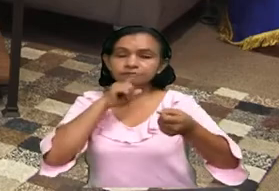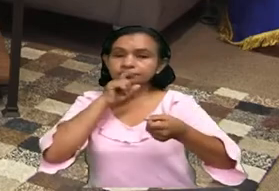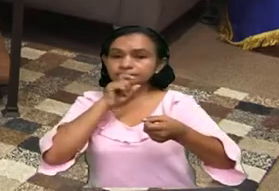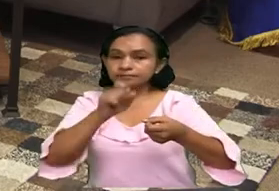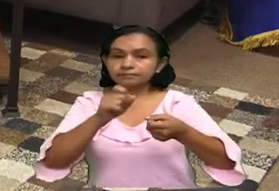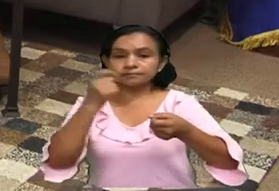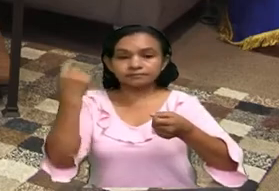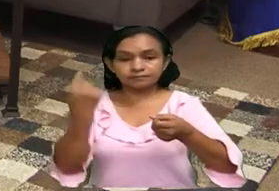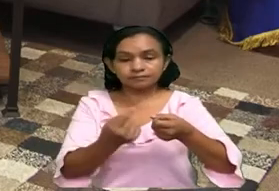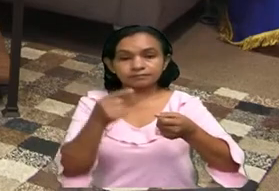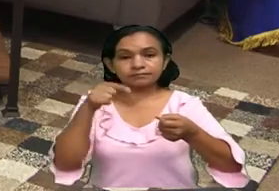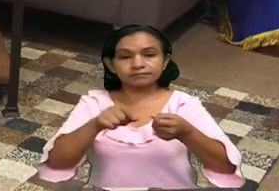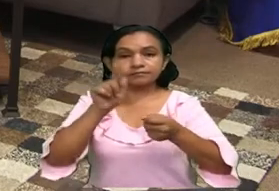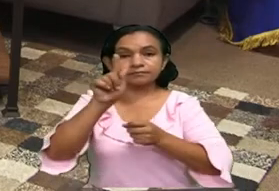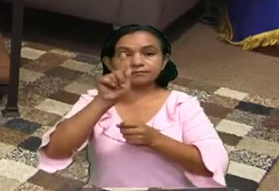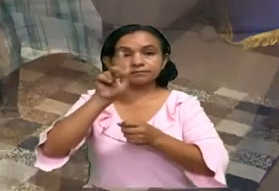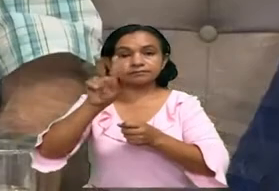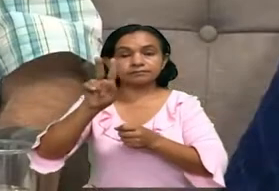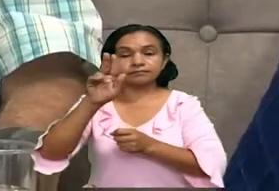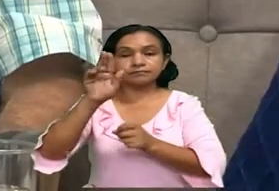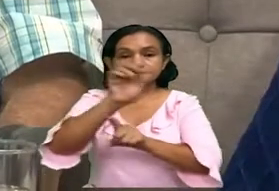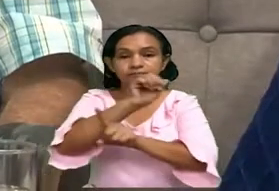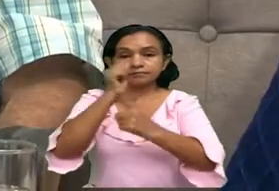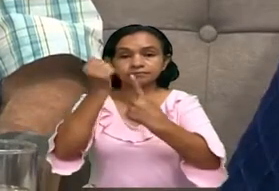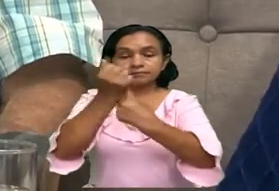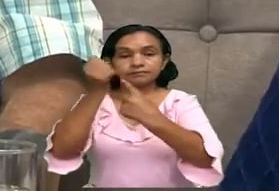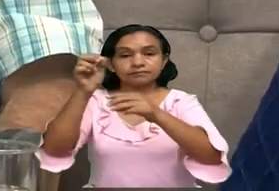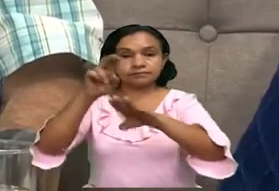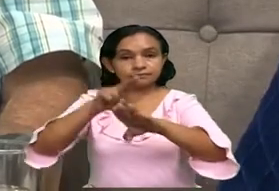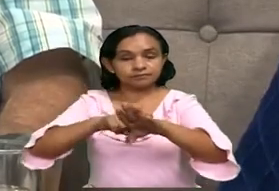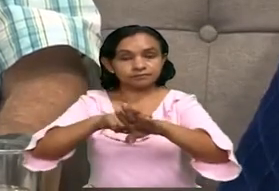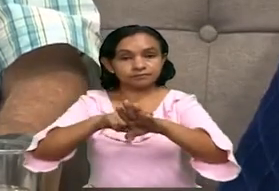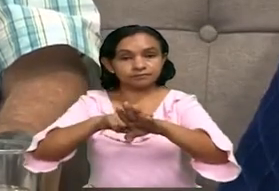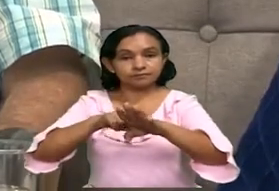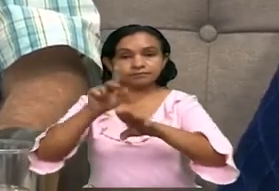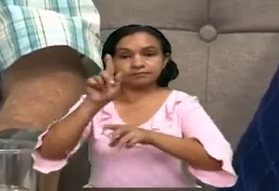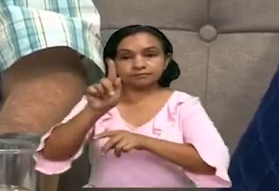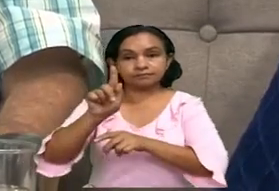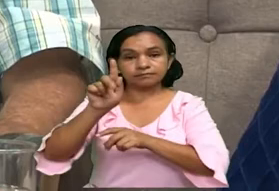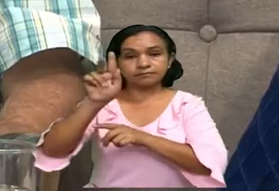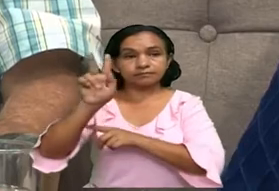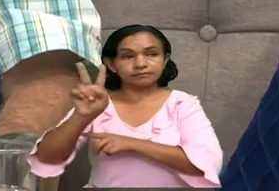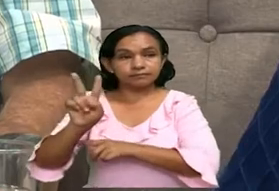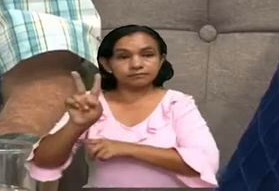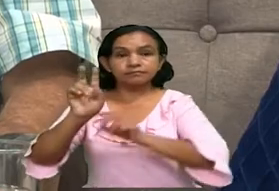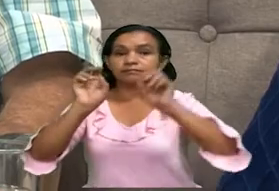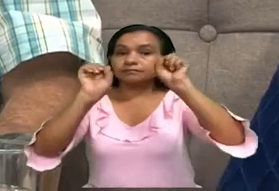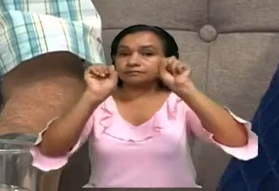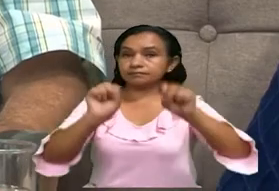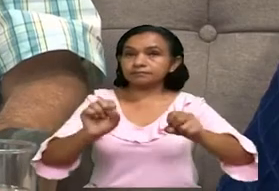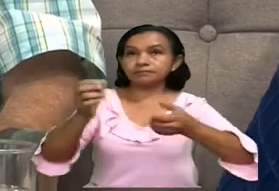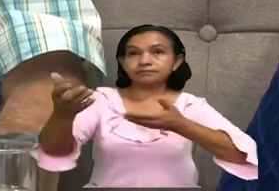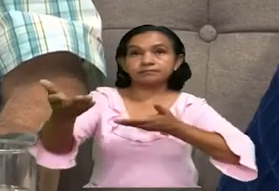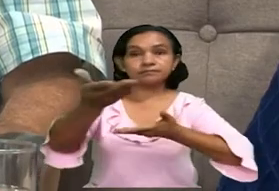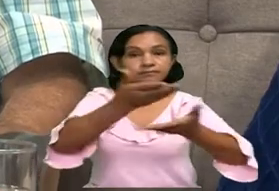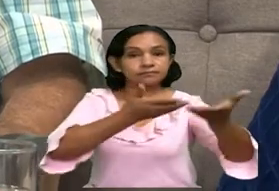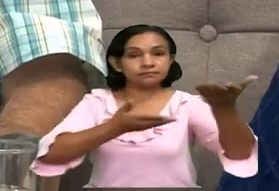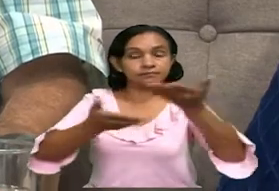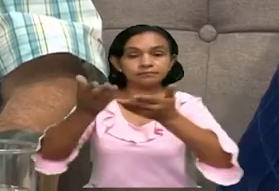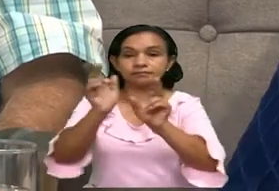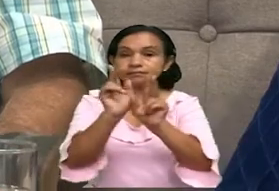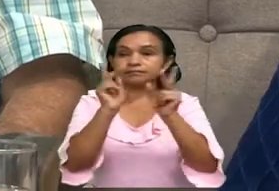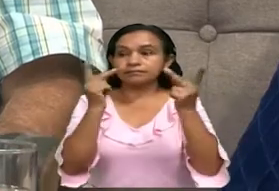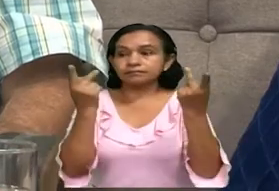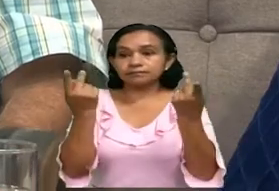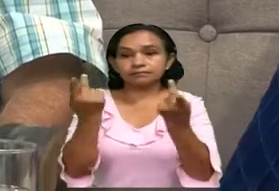a este programa de la Asamblea Nacional, de la Asamblea TV, en donde podamos compartir con nuestro pueblo, con